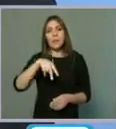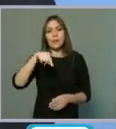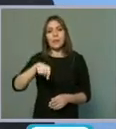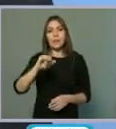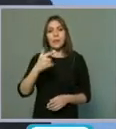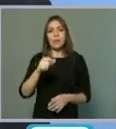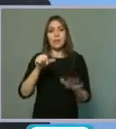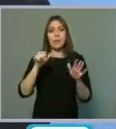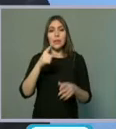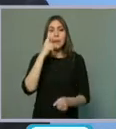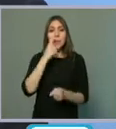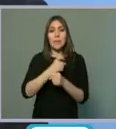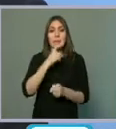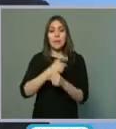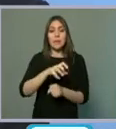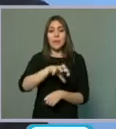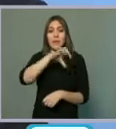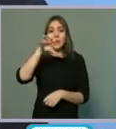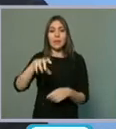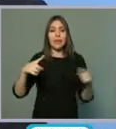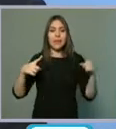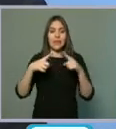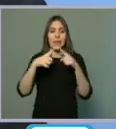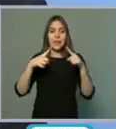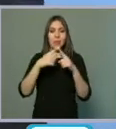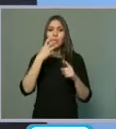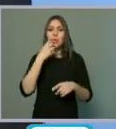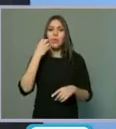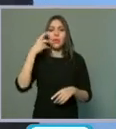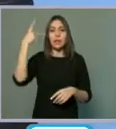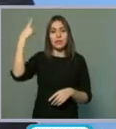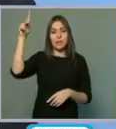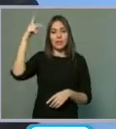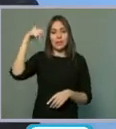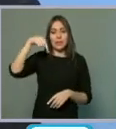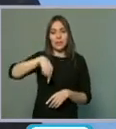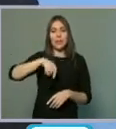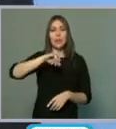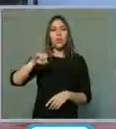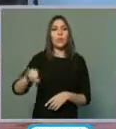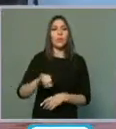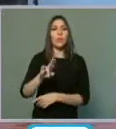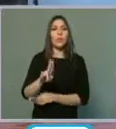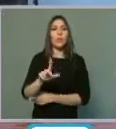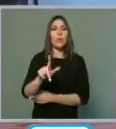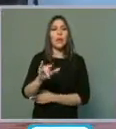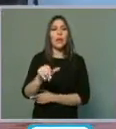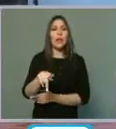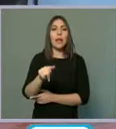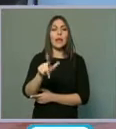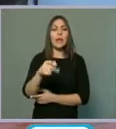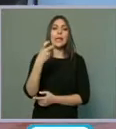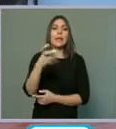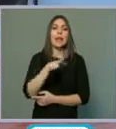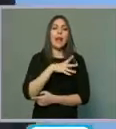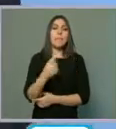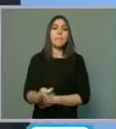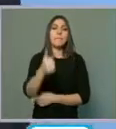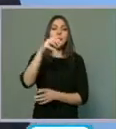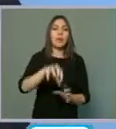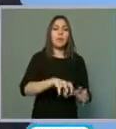América está en Tasco de Alarcón, Juliantla, que es un lugar ya, donde está la primera mezquita. O sea, hay mucha